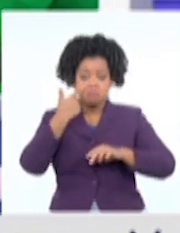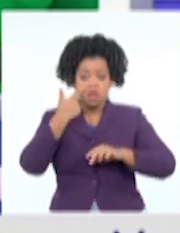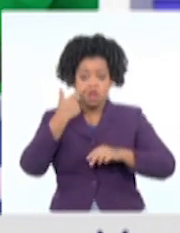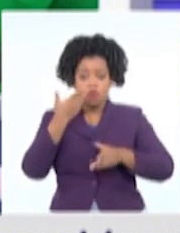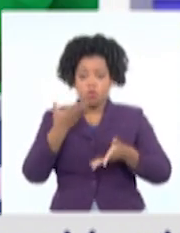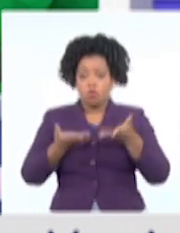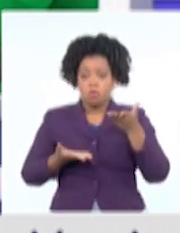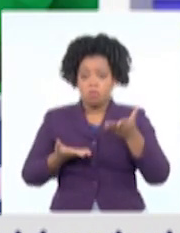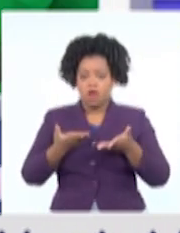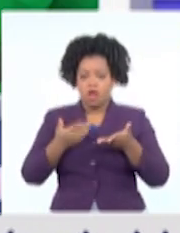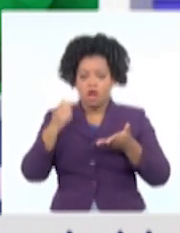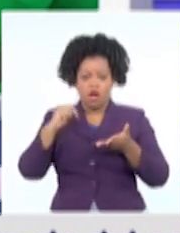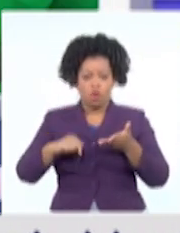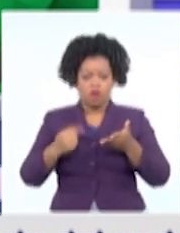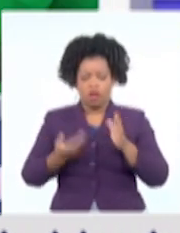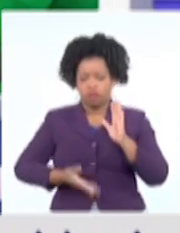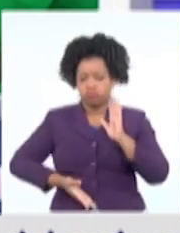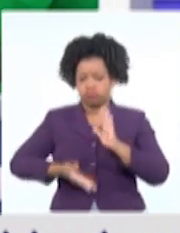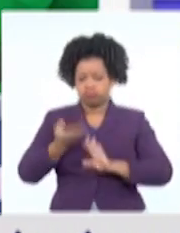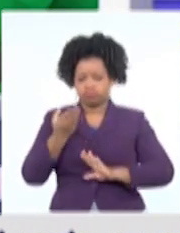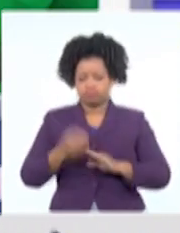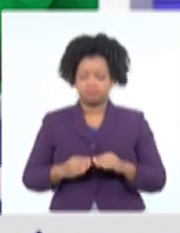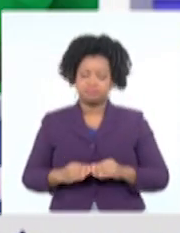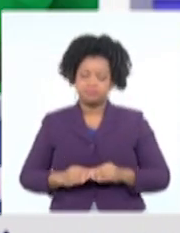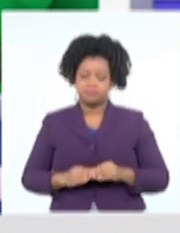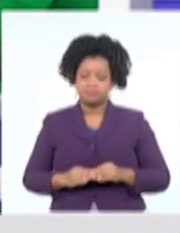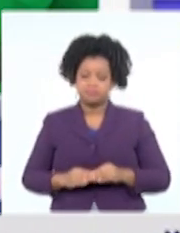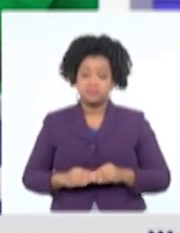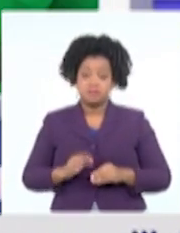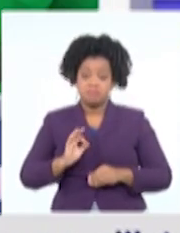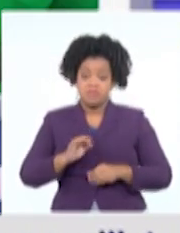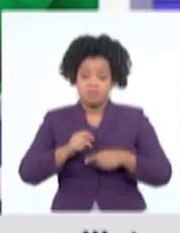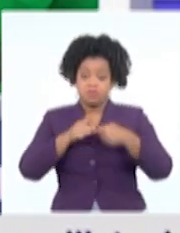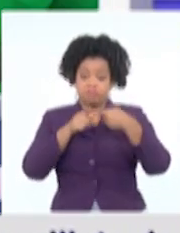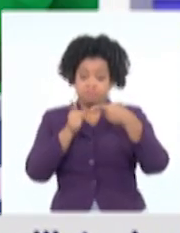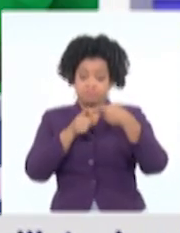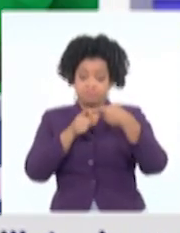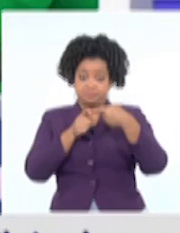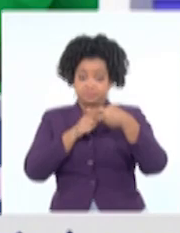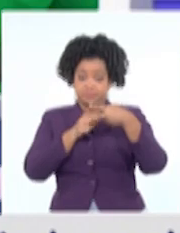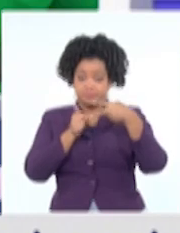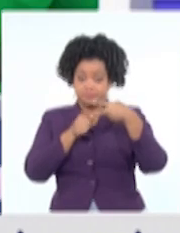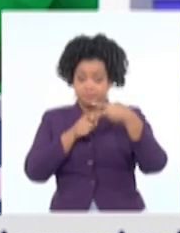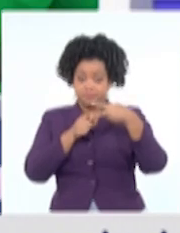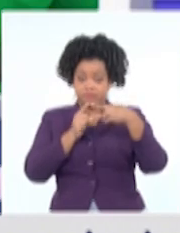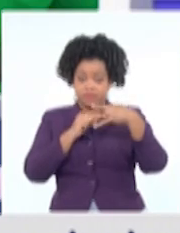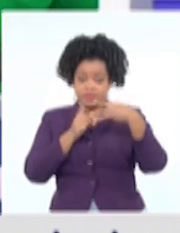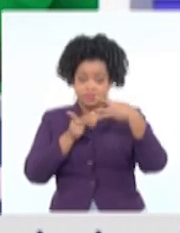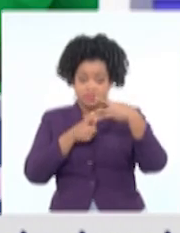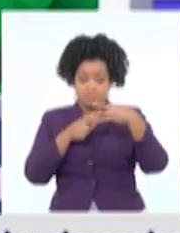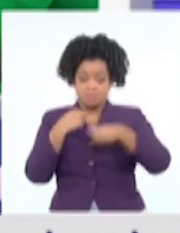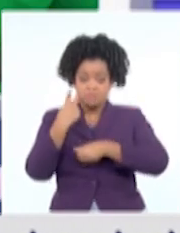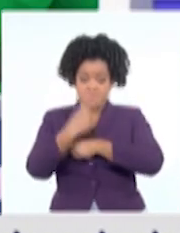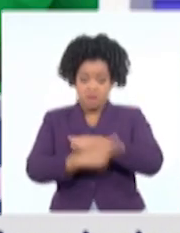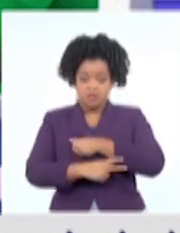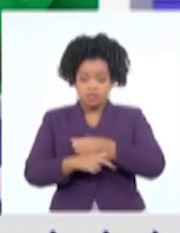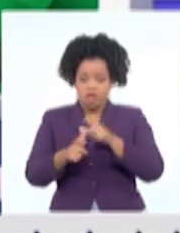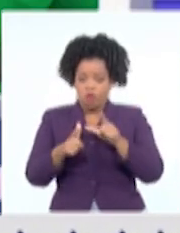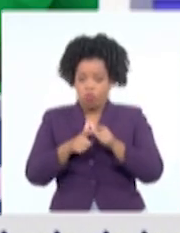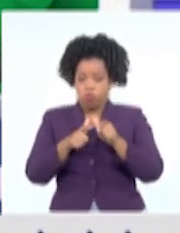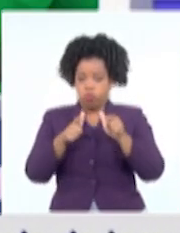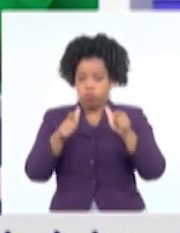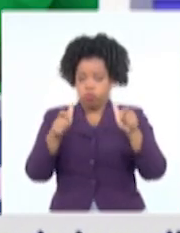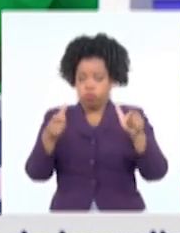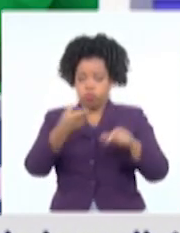este momento. Esos son los 3 primeros países que aparecen con mayor % de población vacunada y